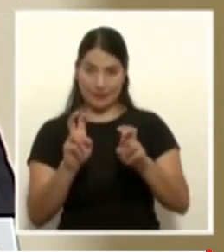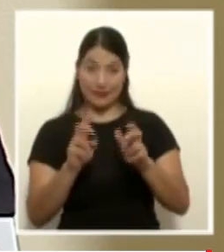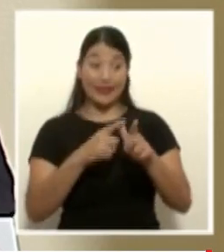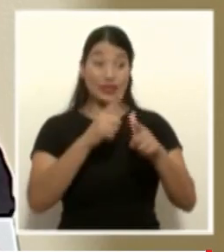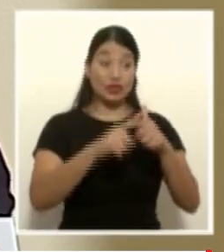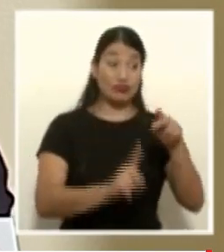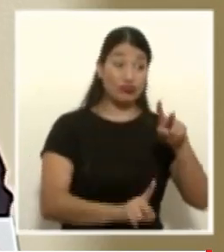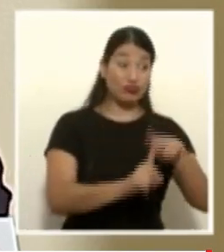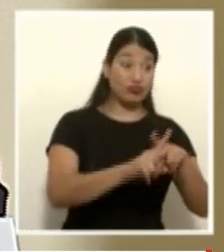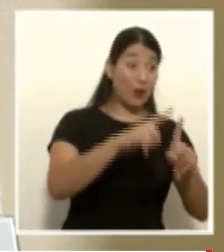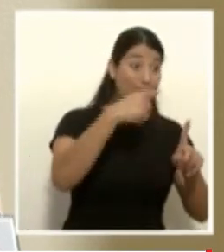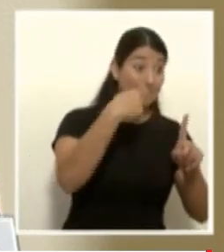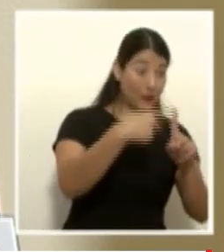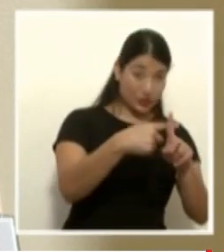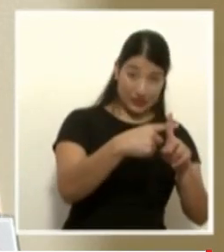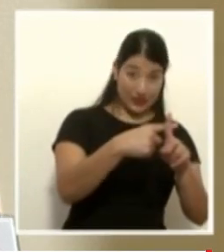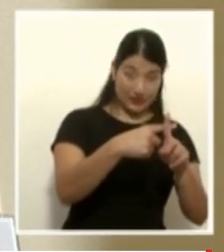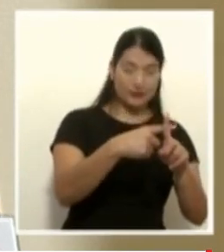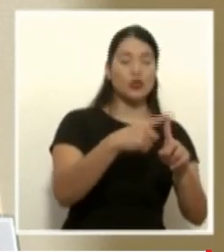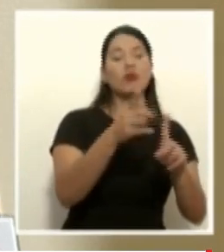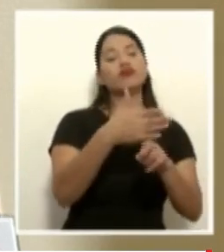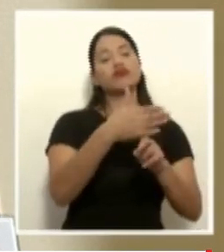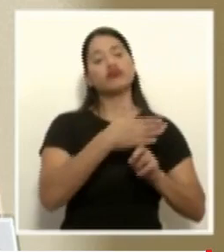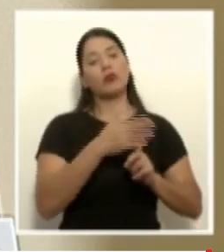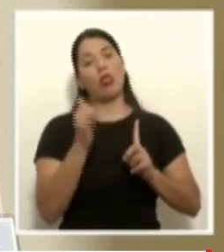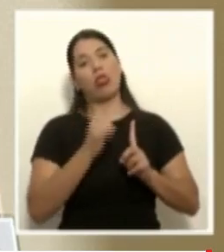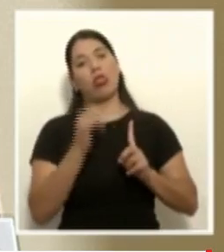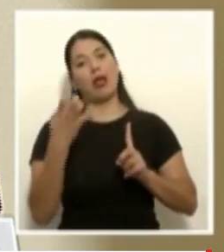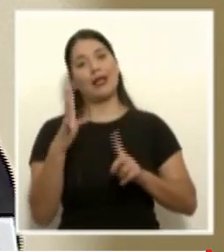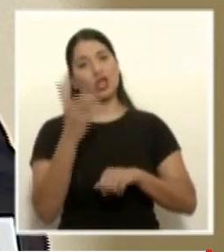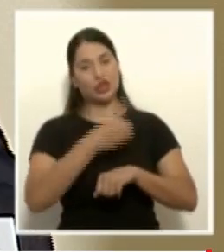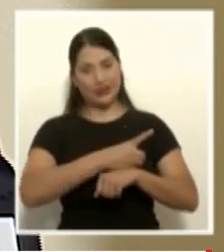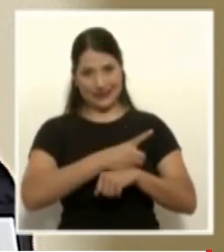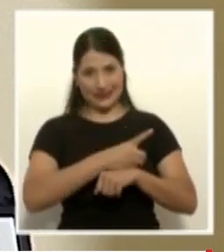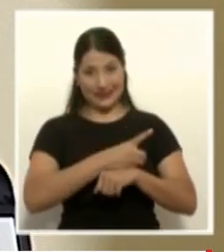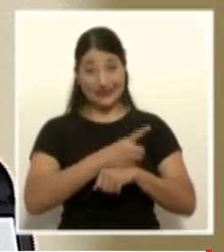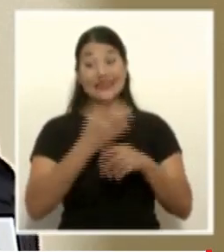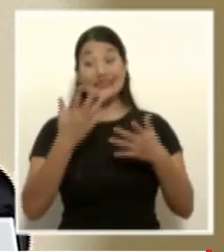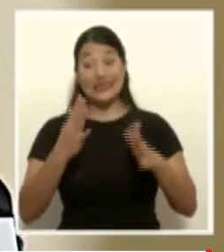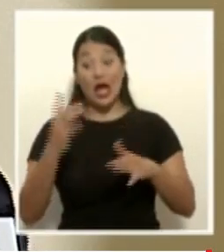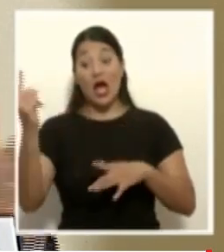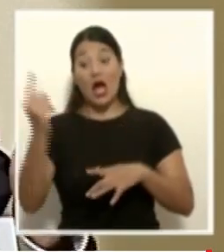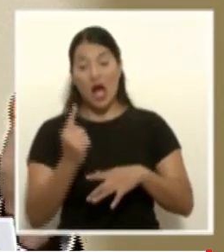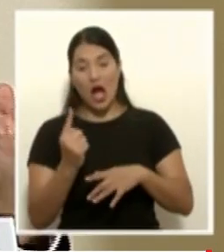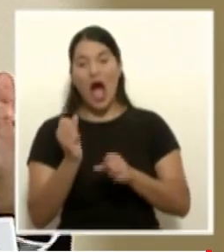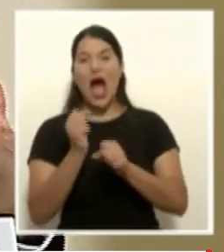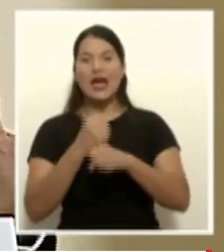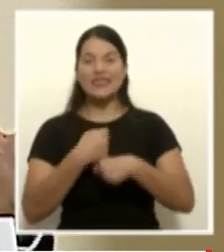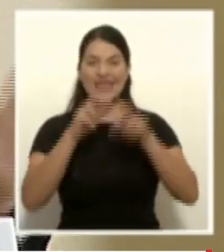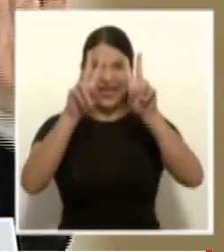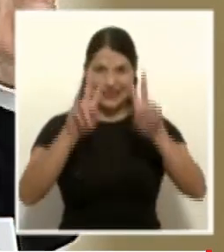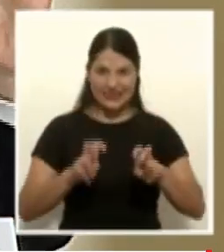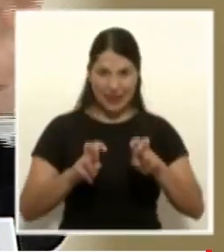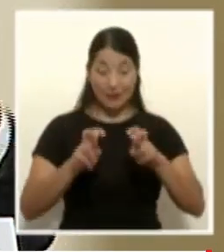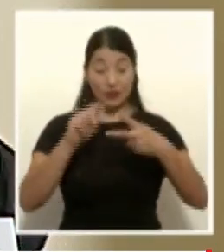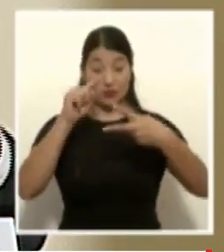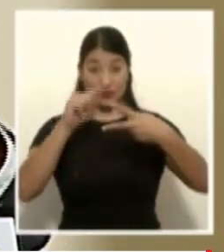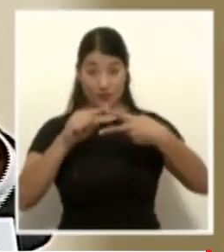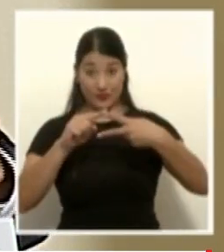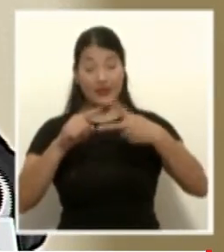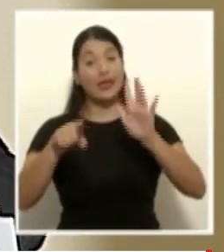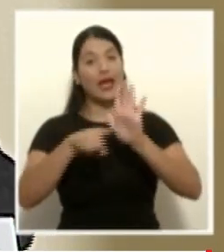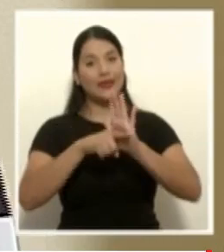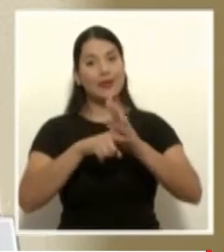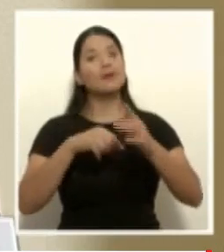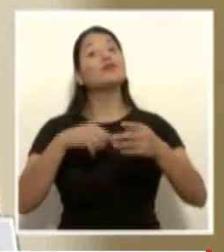negativas en un periodo de 24 horas. Y ahora tal vez a las personas les puede parecer un poco extraño que después de cierto número de días ya se me